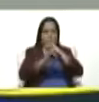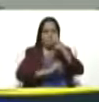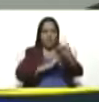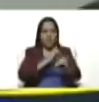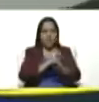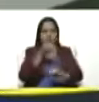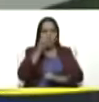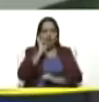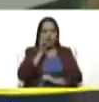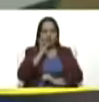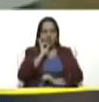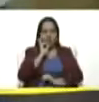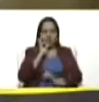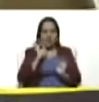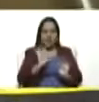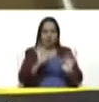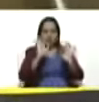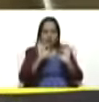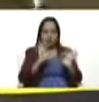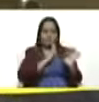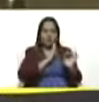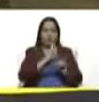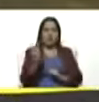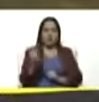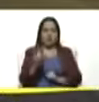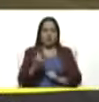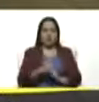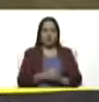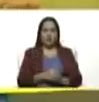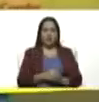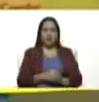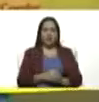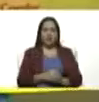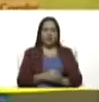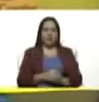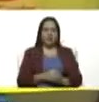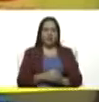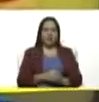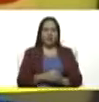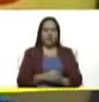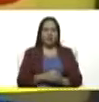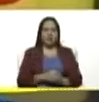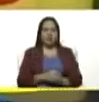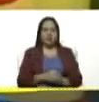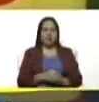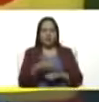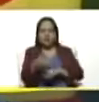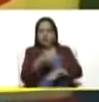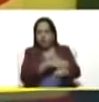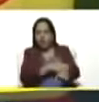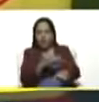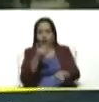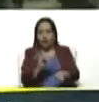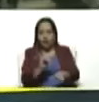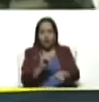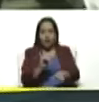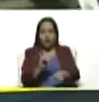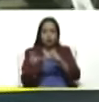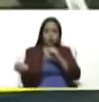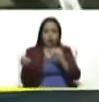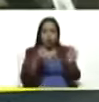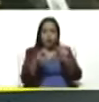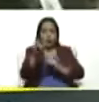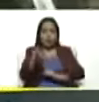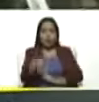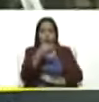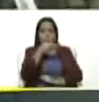Café de Especialidad de Venezuela. Y hace rato hablaba con uno de los mejores catadores de nuestro